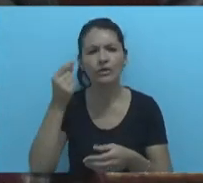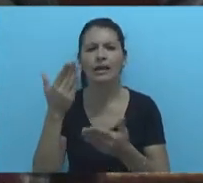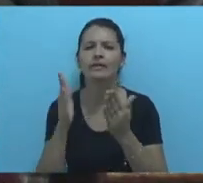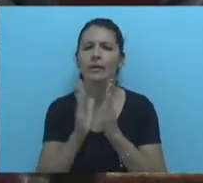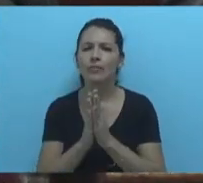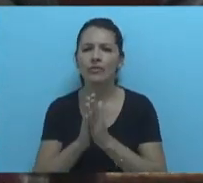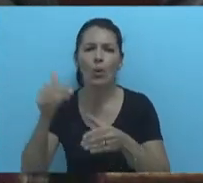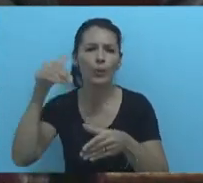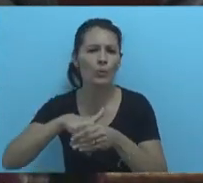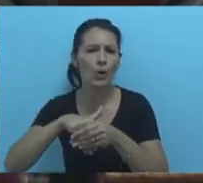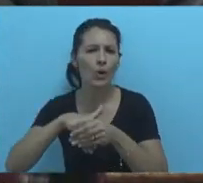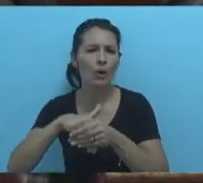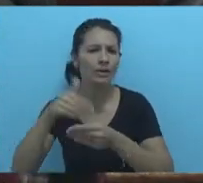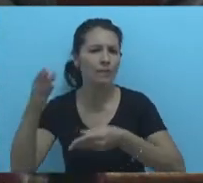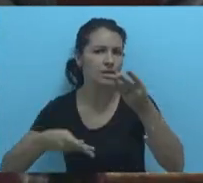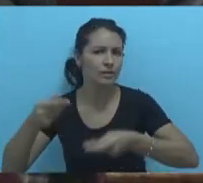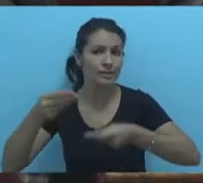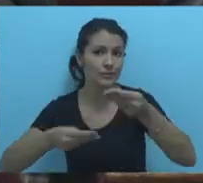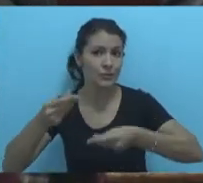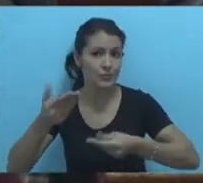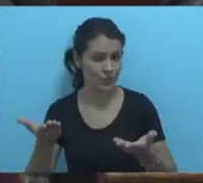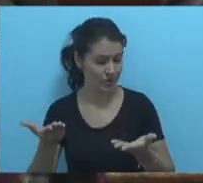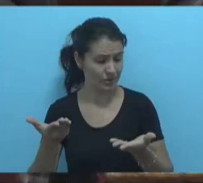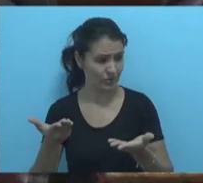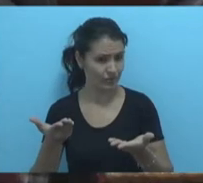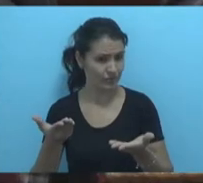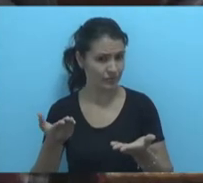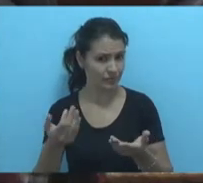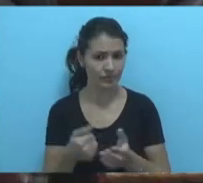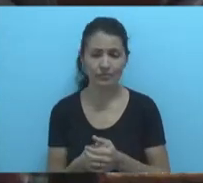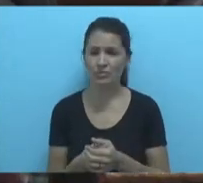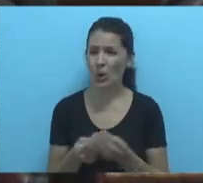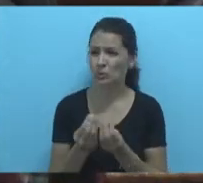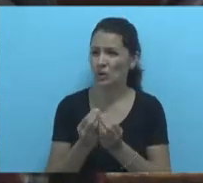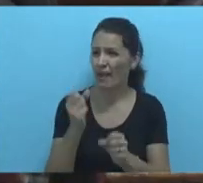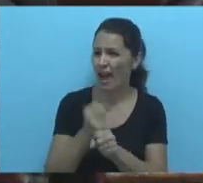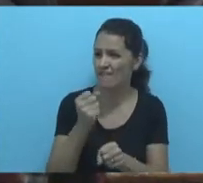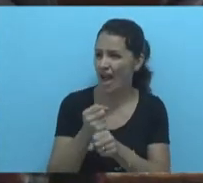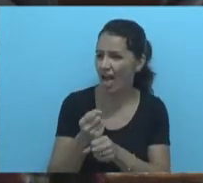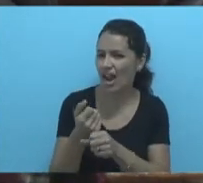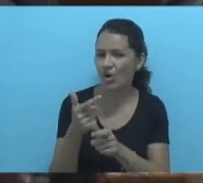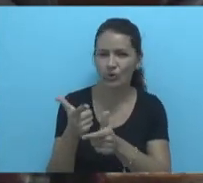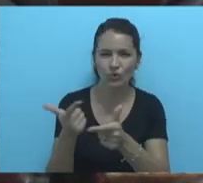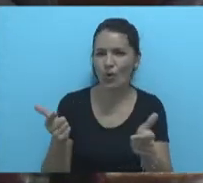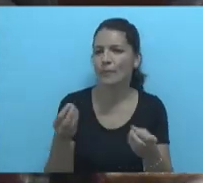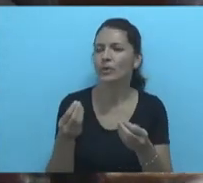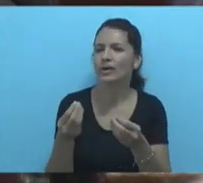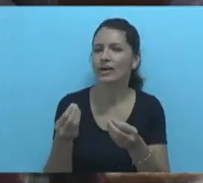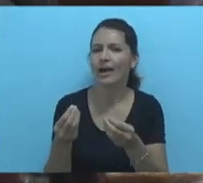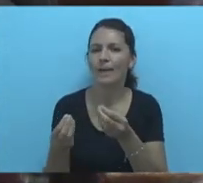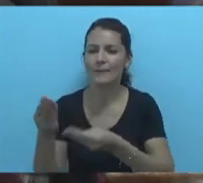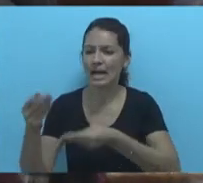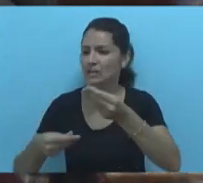porque muchas de las obras que se reclaman, de las que muchas veces a veces no se pueden ejecutar, están contempladas en los presupuestos que,